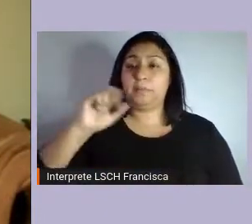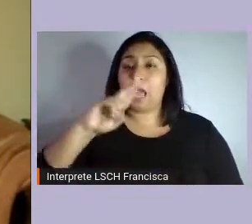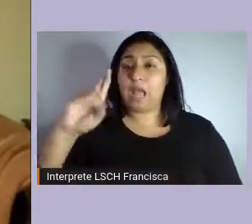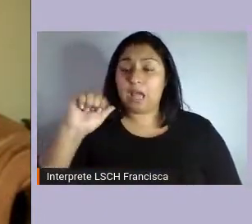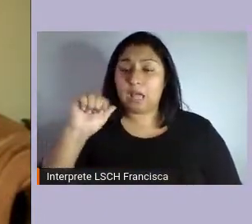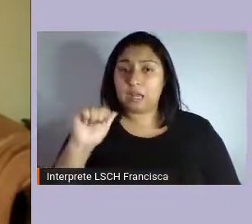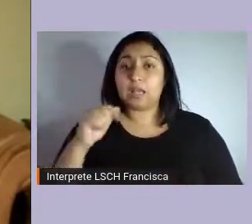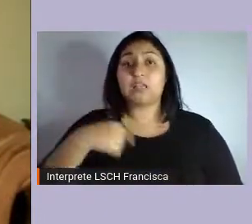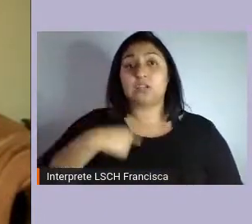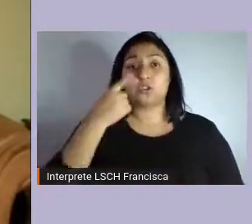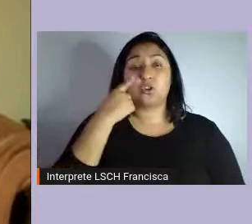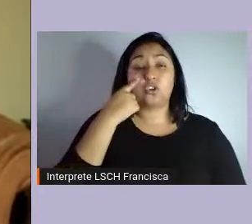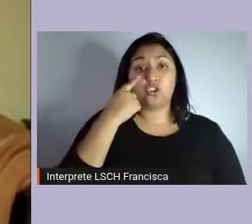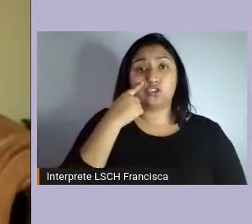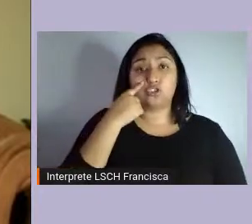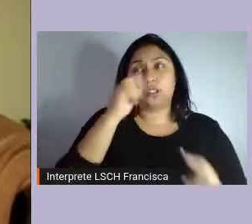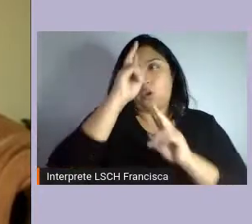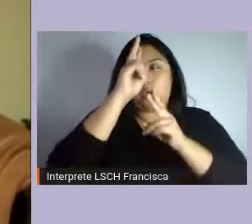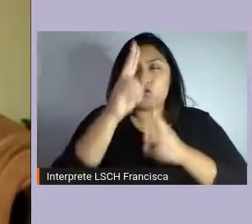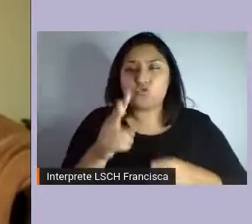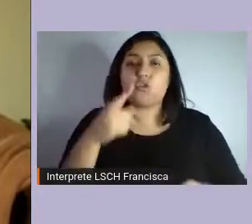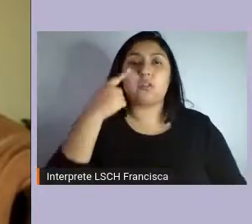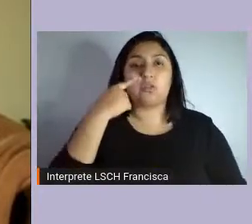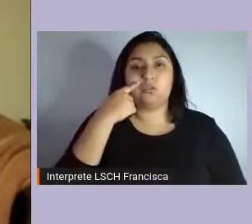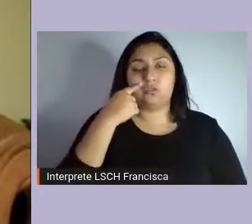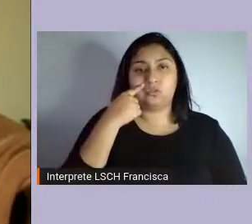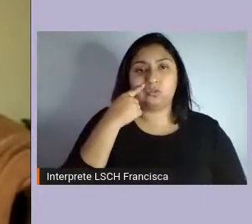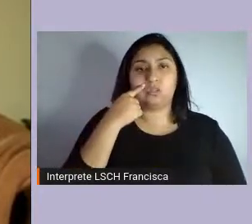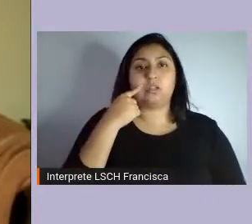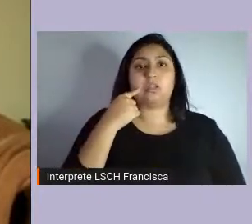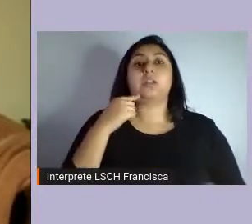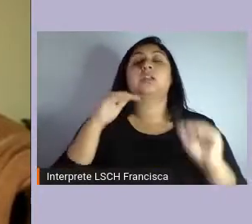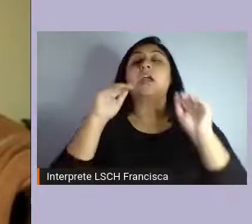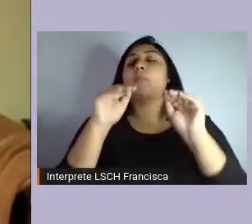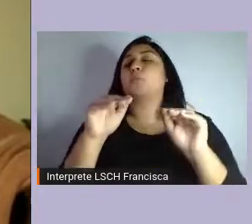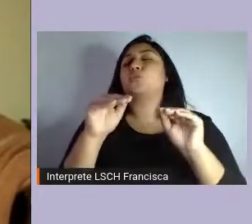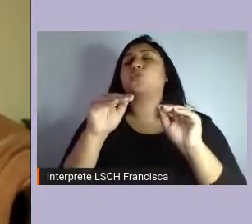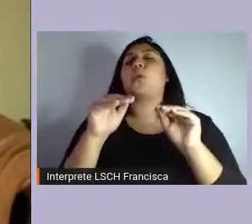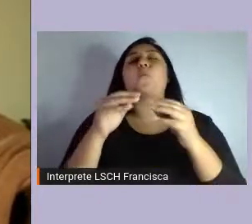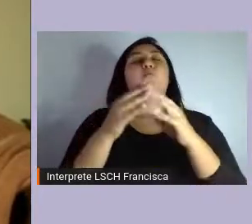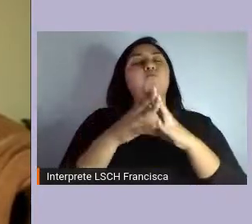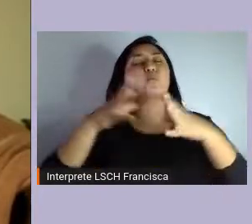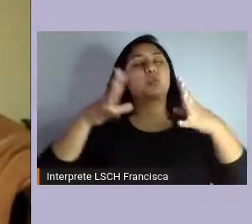el privilegio de conocer y apoyó mucho de los proyectos que tuvimos.